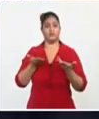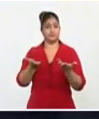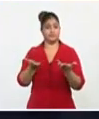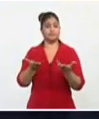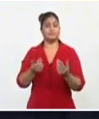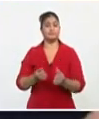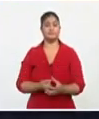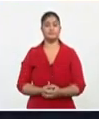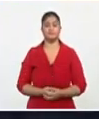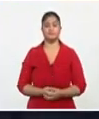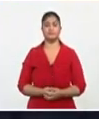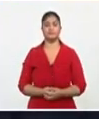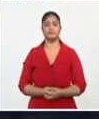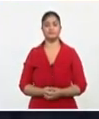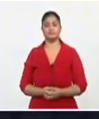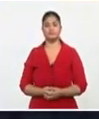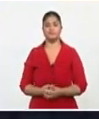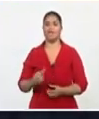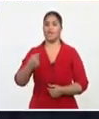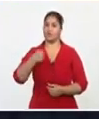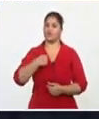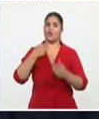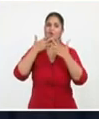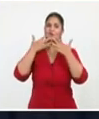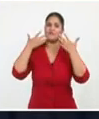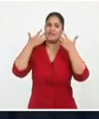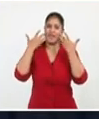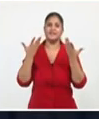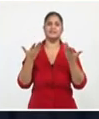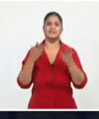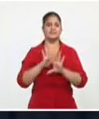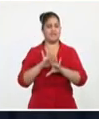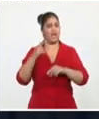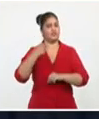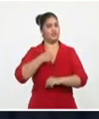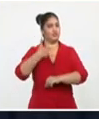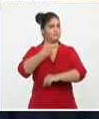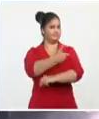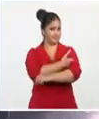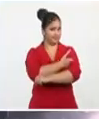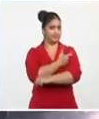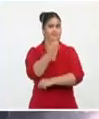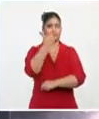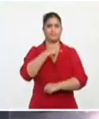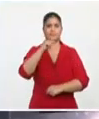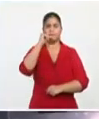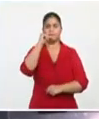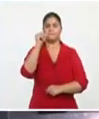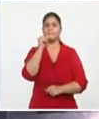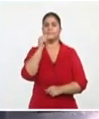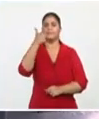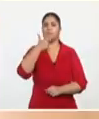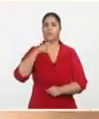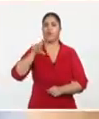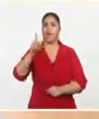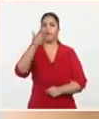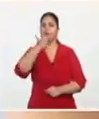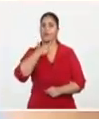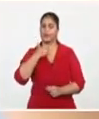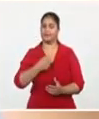orgullo, soy el voluntario 448 del candidato vacunal Abdala.